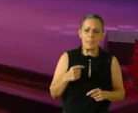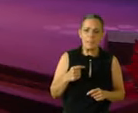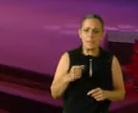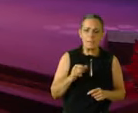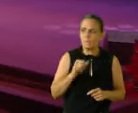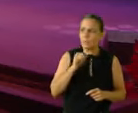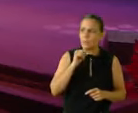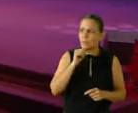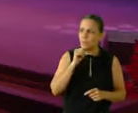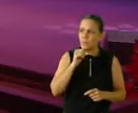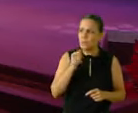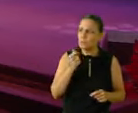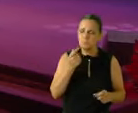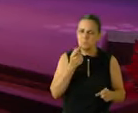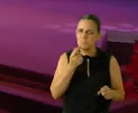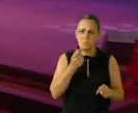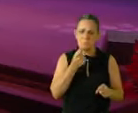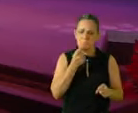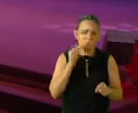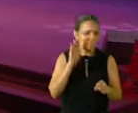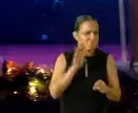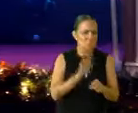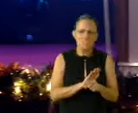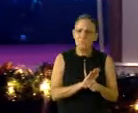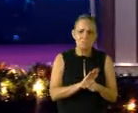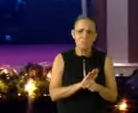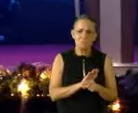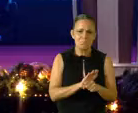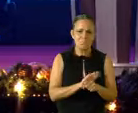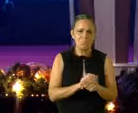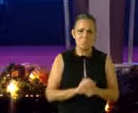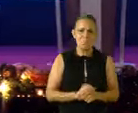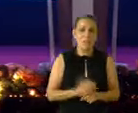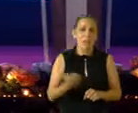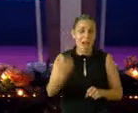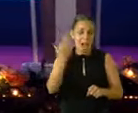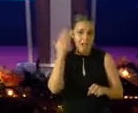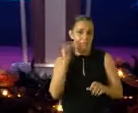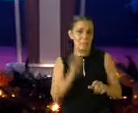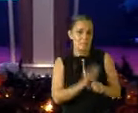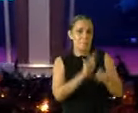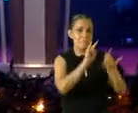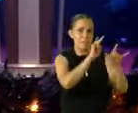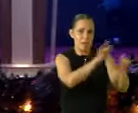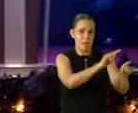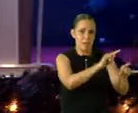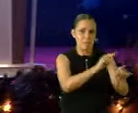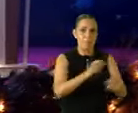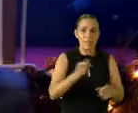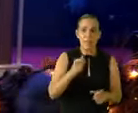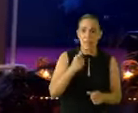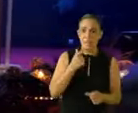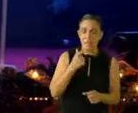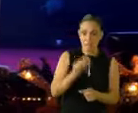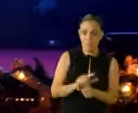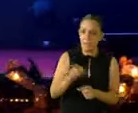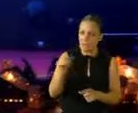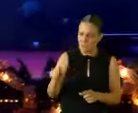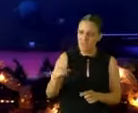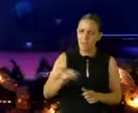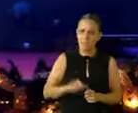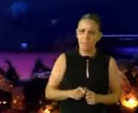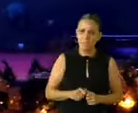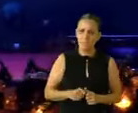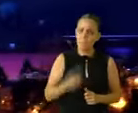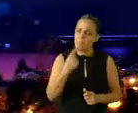Malaquías 3:10. No fue en el viaje, fue antes del viaje. Y la hermana debe estar aquí. Y esta hermana me